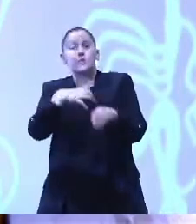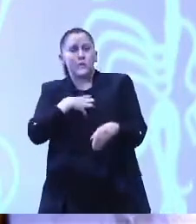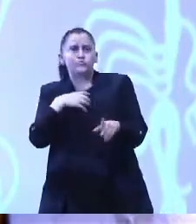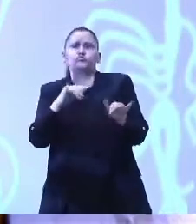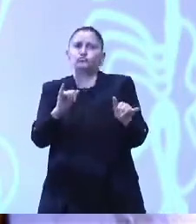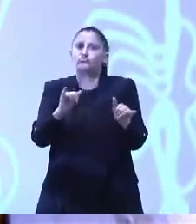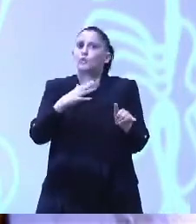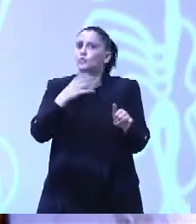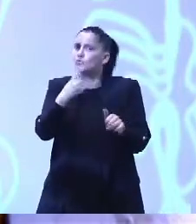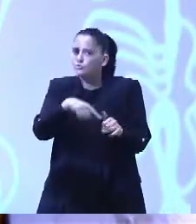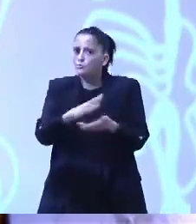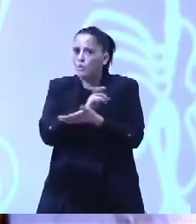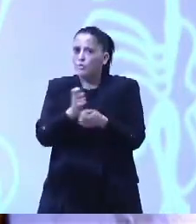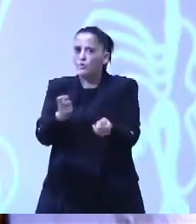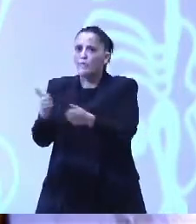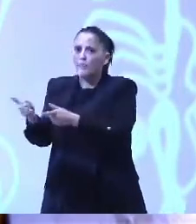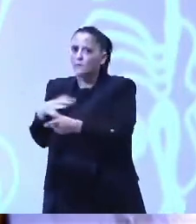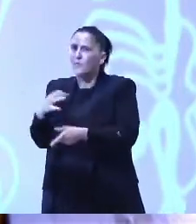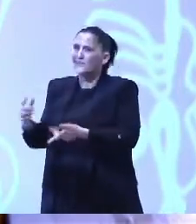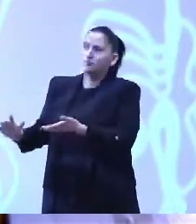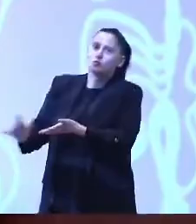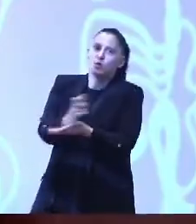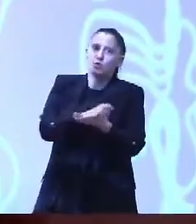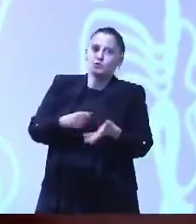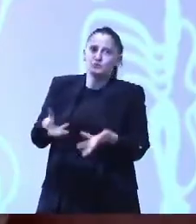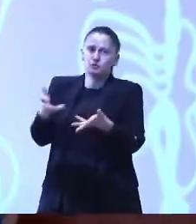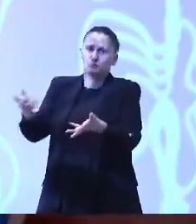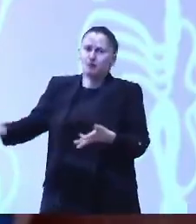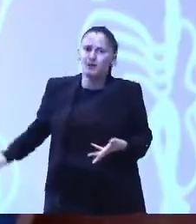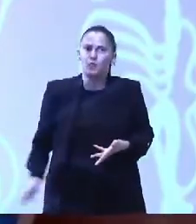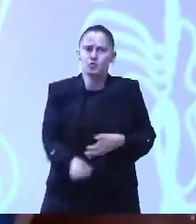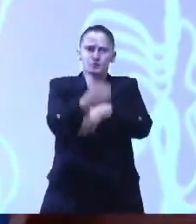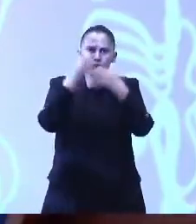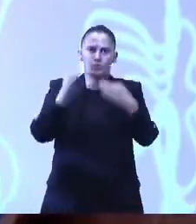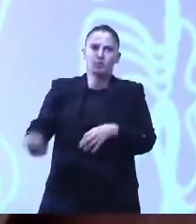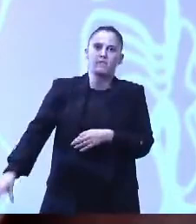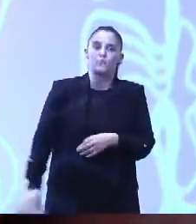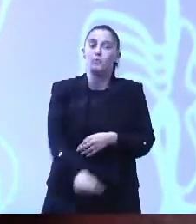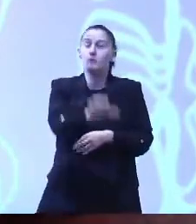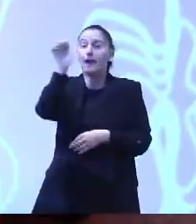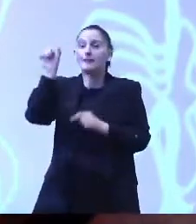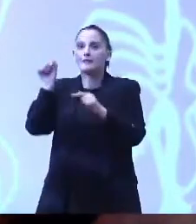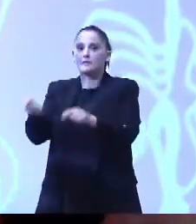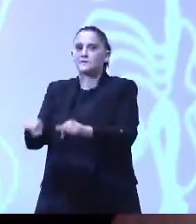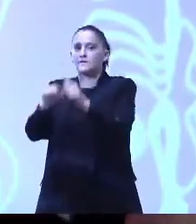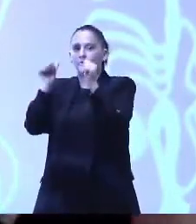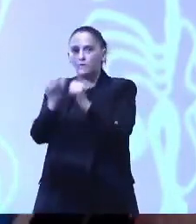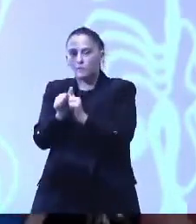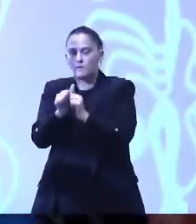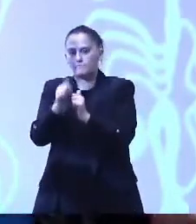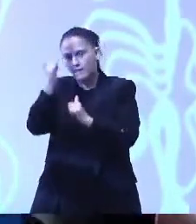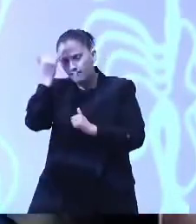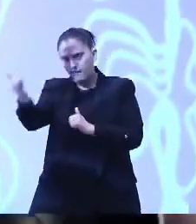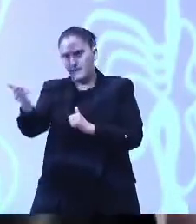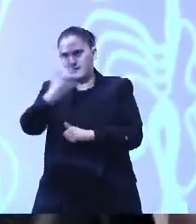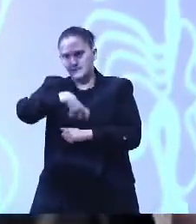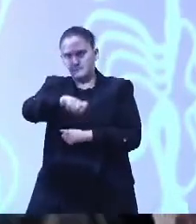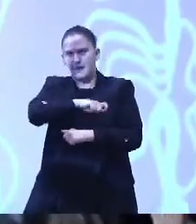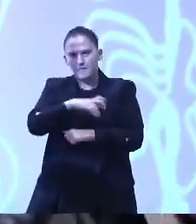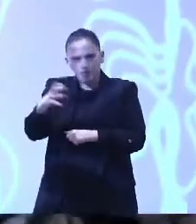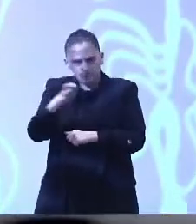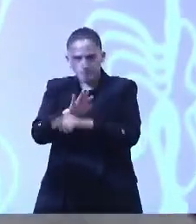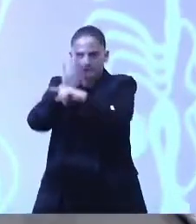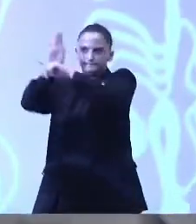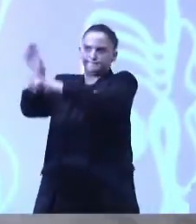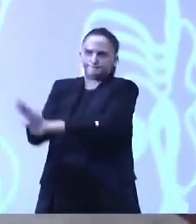contrario, todos contribuimos, entre todos, a mejorar la seguridad de Europa. Y ese es el planteamiento que tiene que hacer España, el que